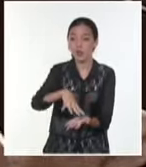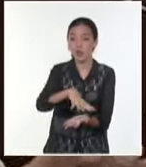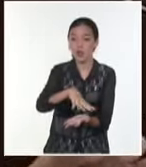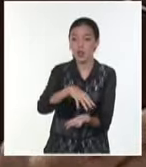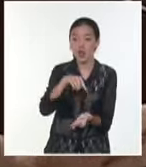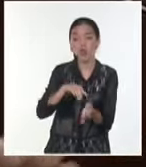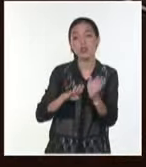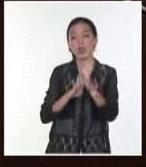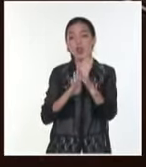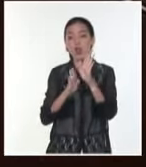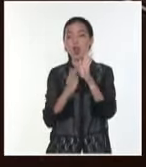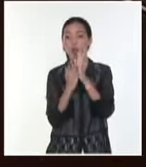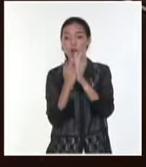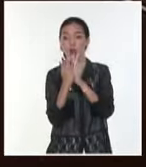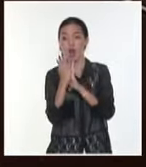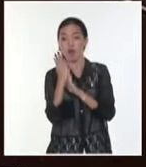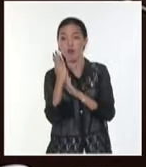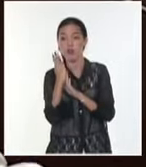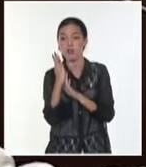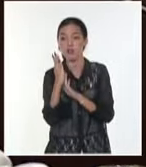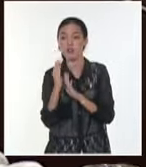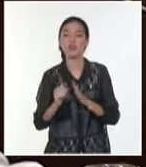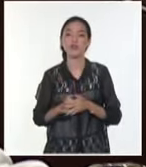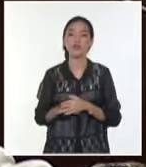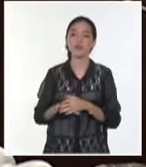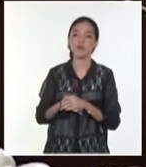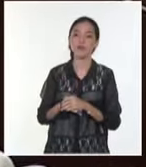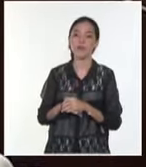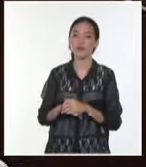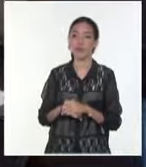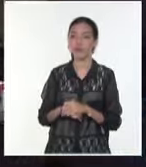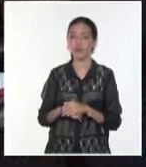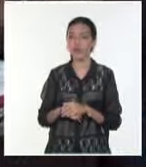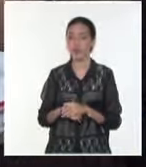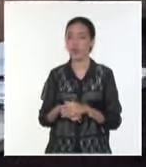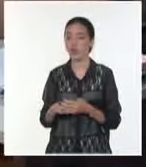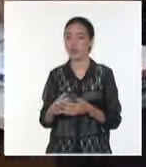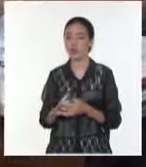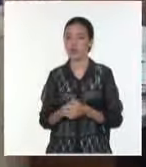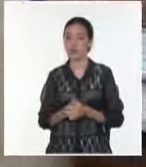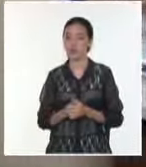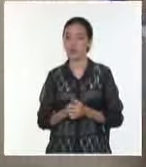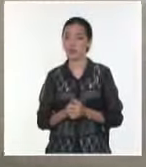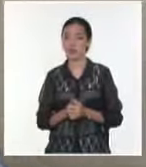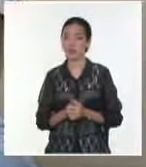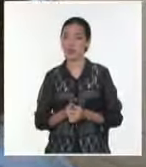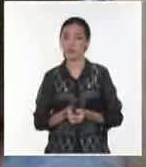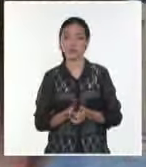meses para lograr entonces ese concepto que todos aspiramos de soberanía alimentaria. Héctor Martínez, Canal Cubano de Noticias.